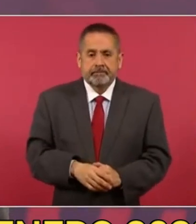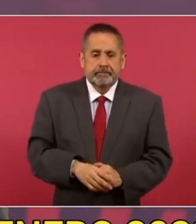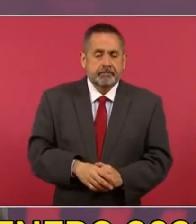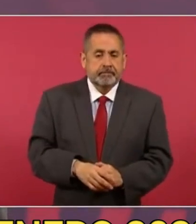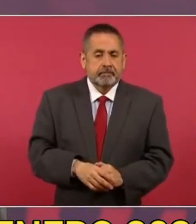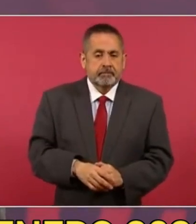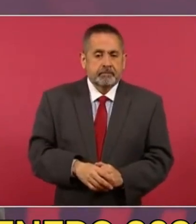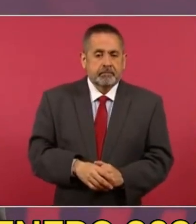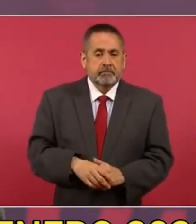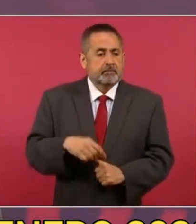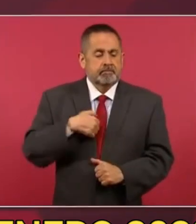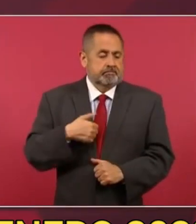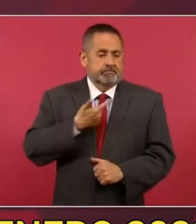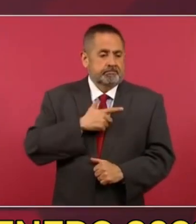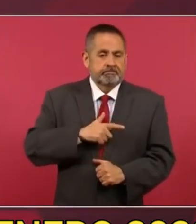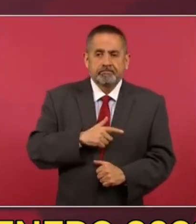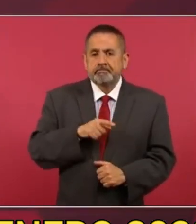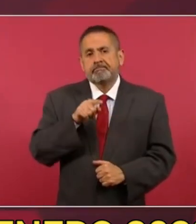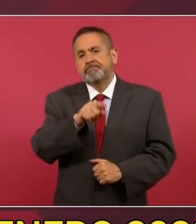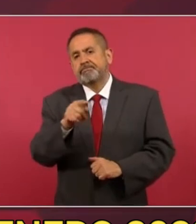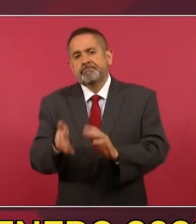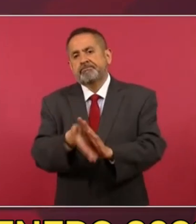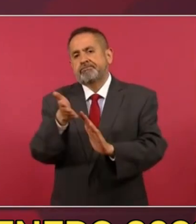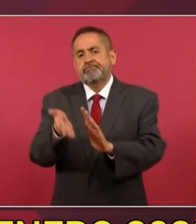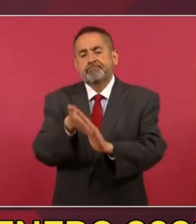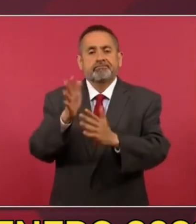me gusta construir cárceles, sino